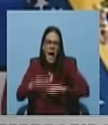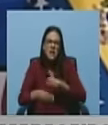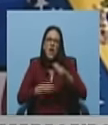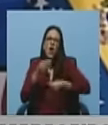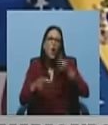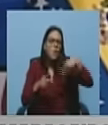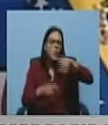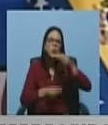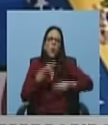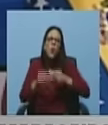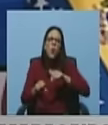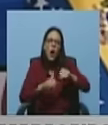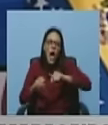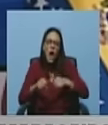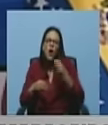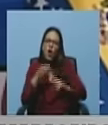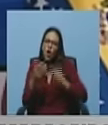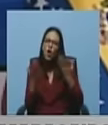lo haces?